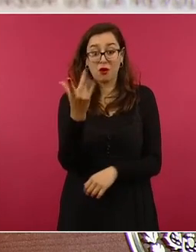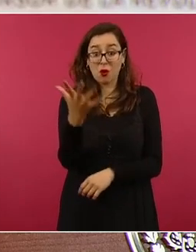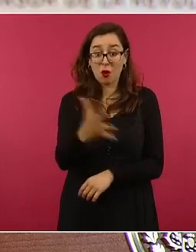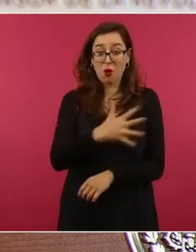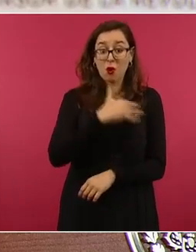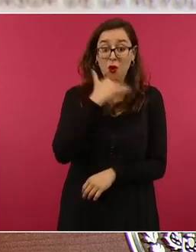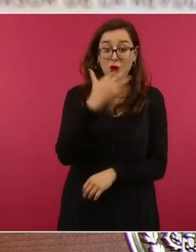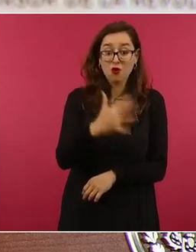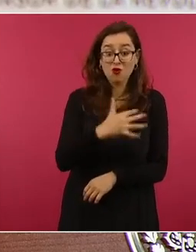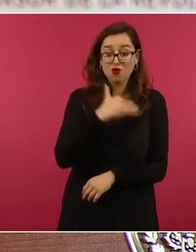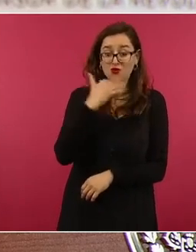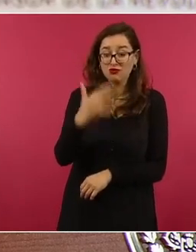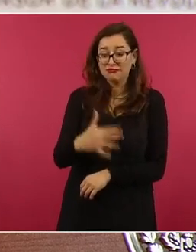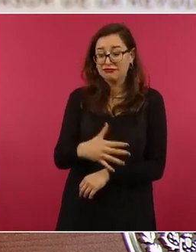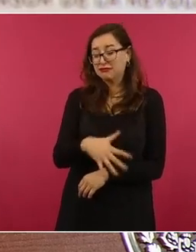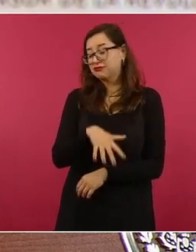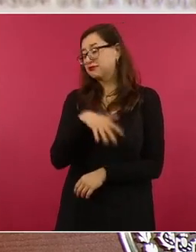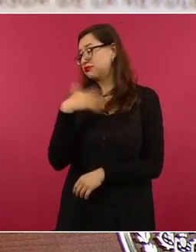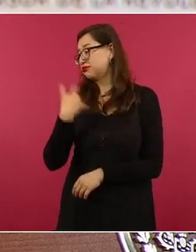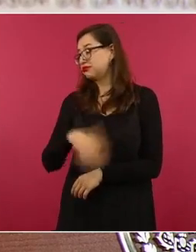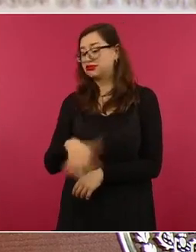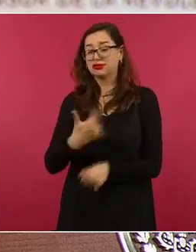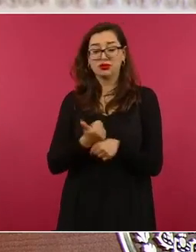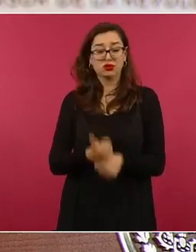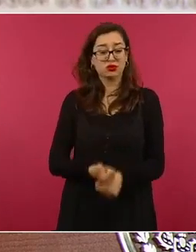que una pandemia, es una peste.